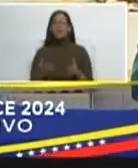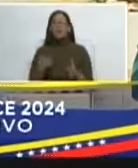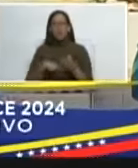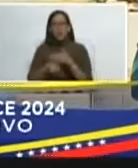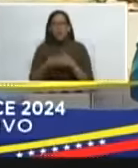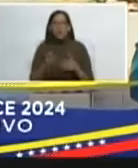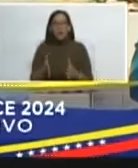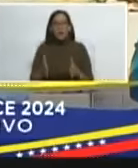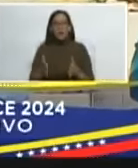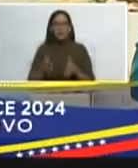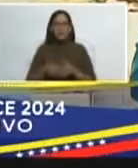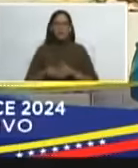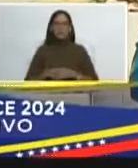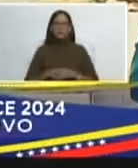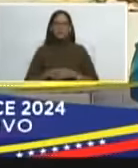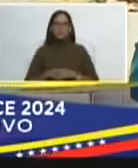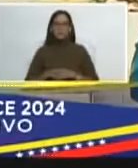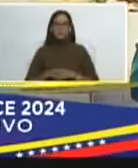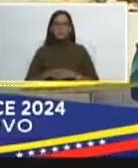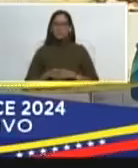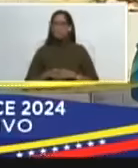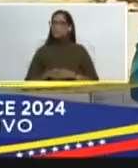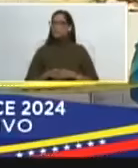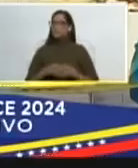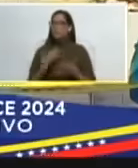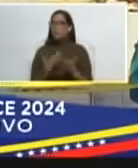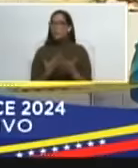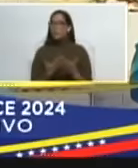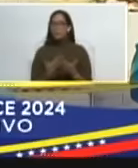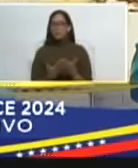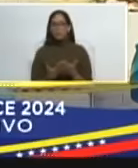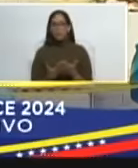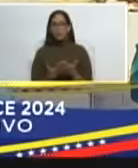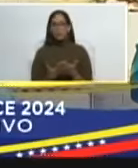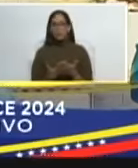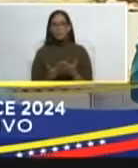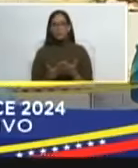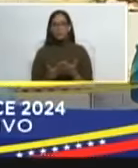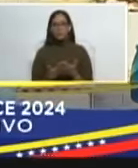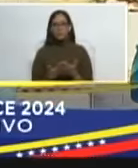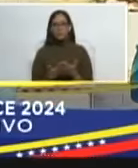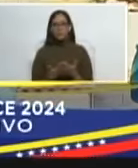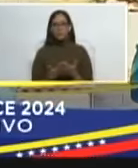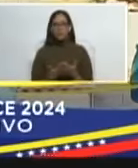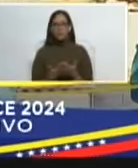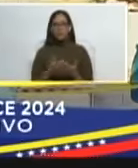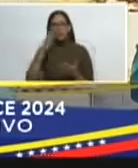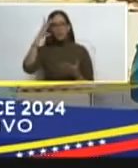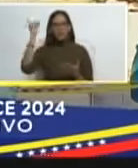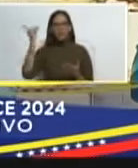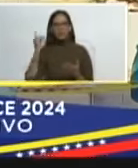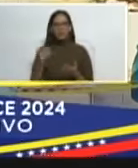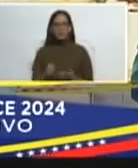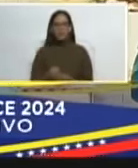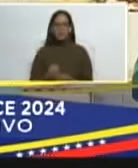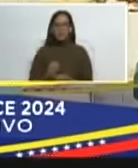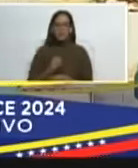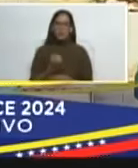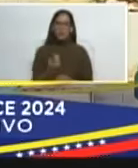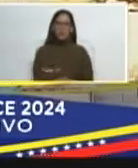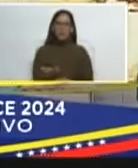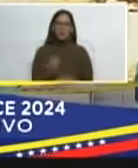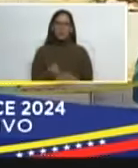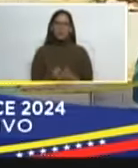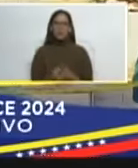sobrelograr, además. Nos propusimos, Delcy, y te la lanzo ahí bombita para que la batees,